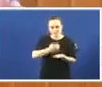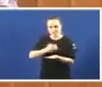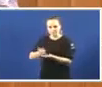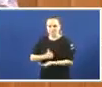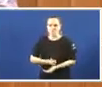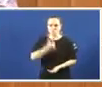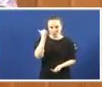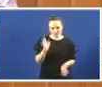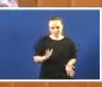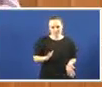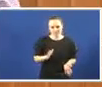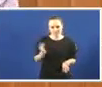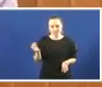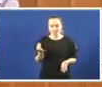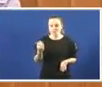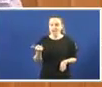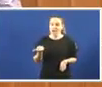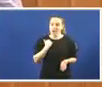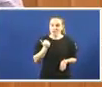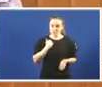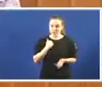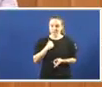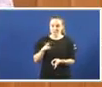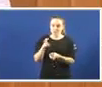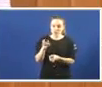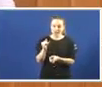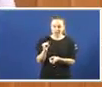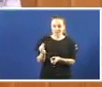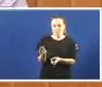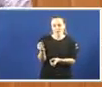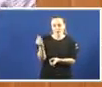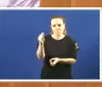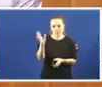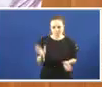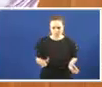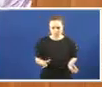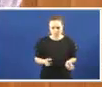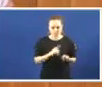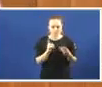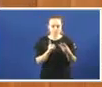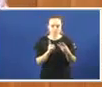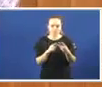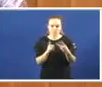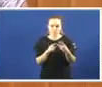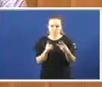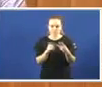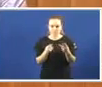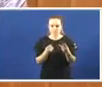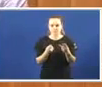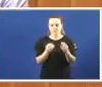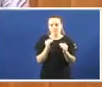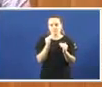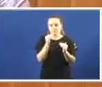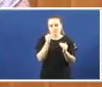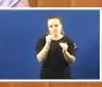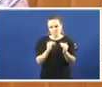sobre as figuras tributarias que xa existen e creando outras novas. Terceiro, unha minoración selectiva e